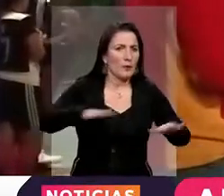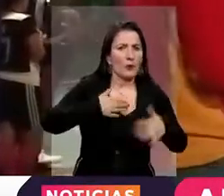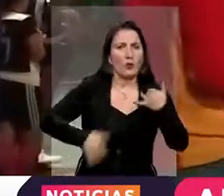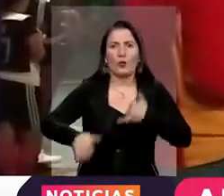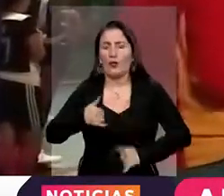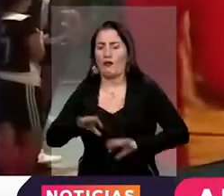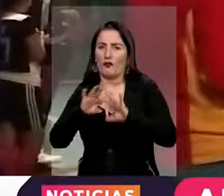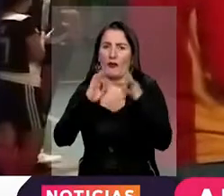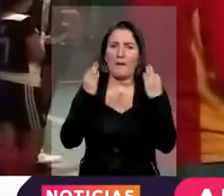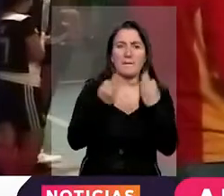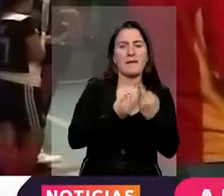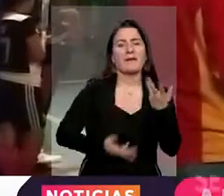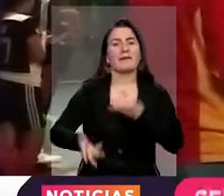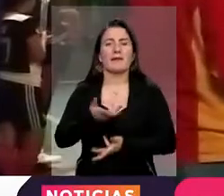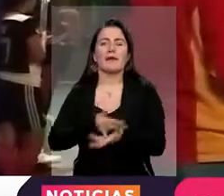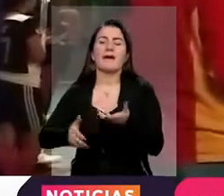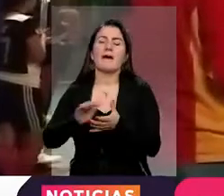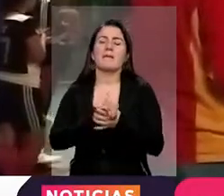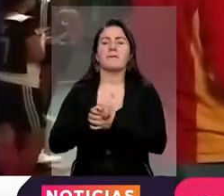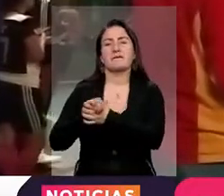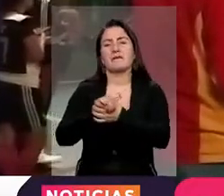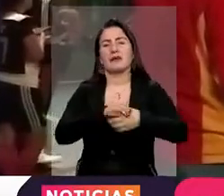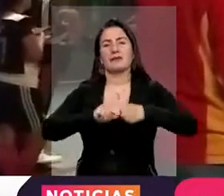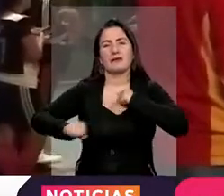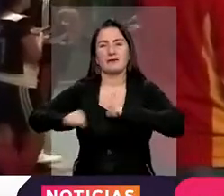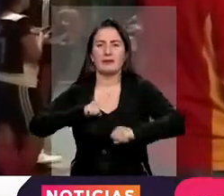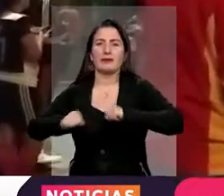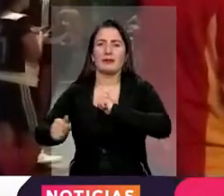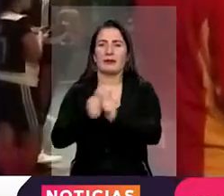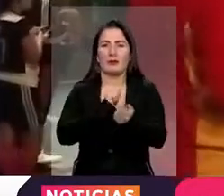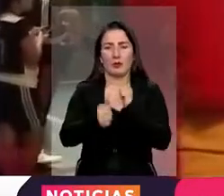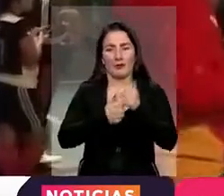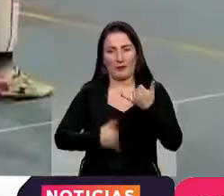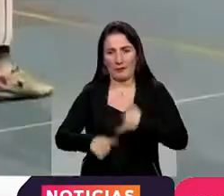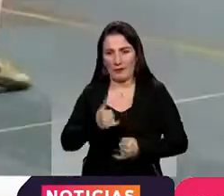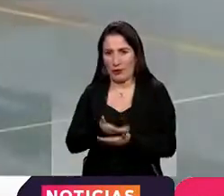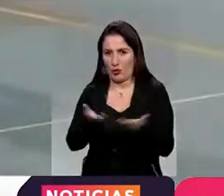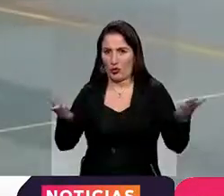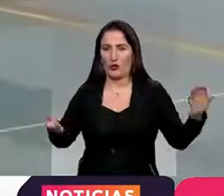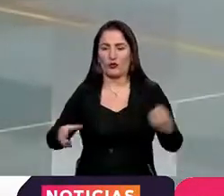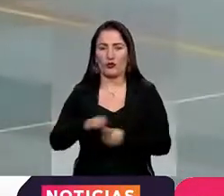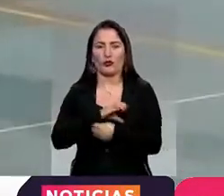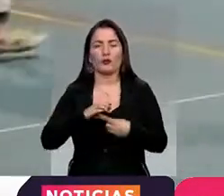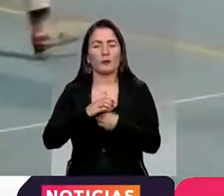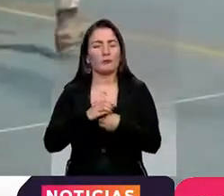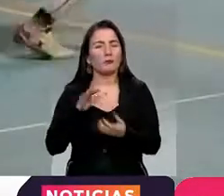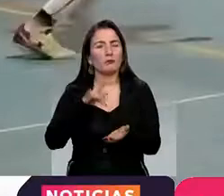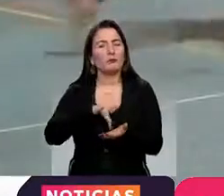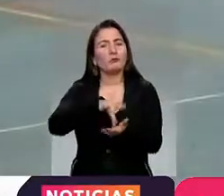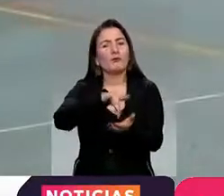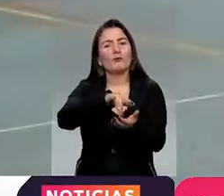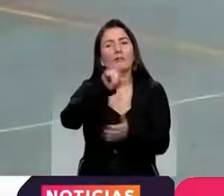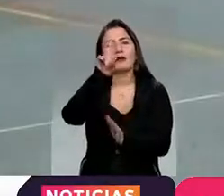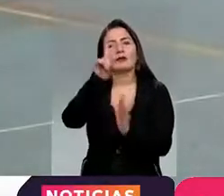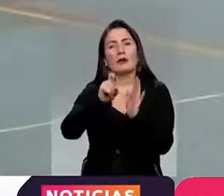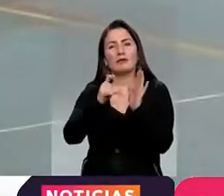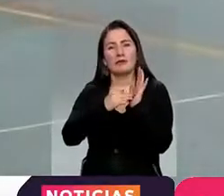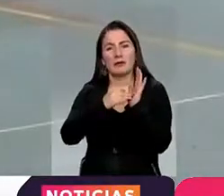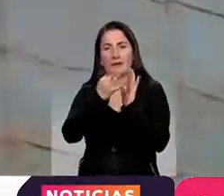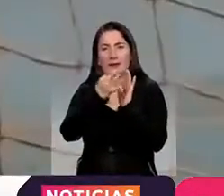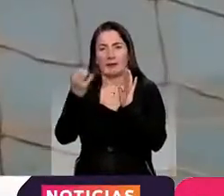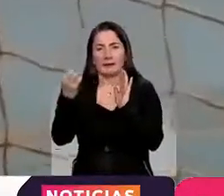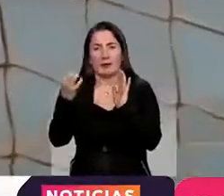estar en familia y que pueda estar con los amigos en una actividad deportiva y recreativa para toda la ciudad. Se espera contar con la participación de